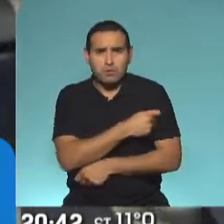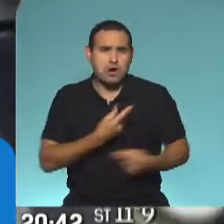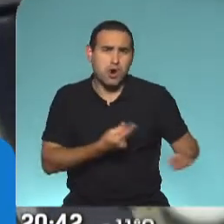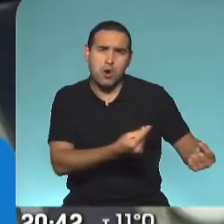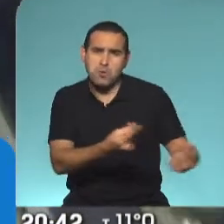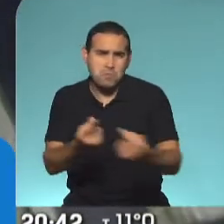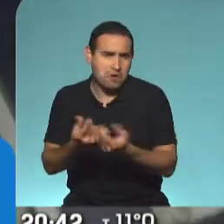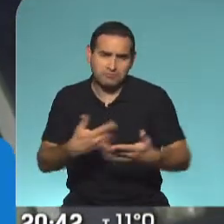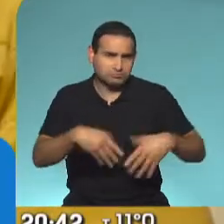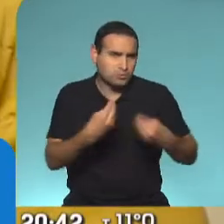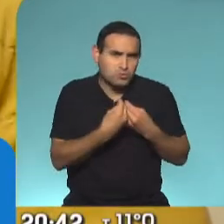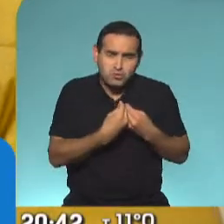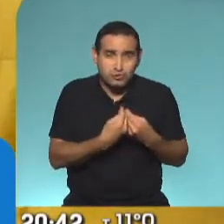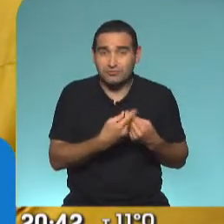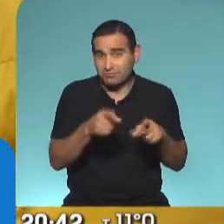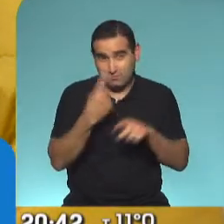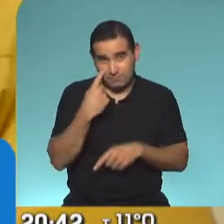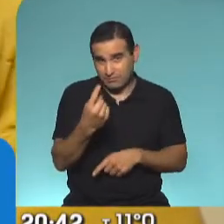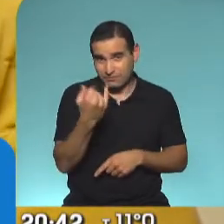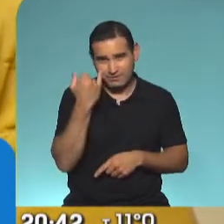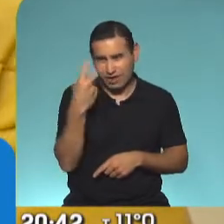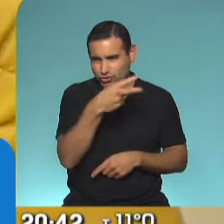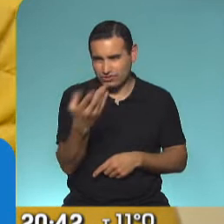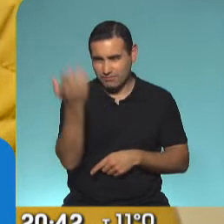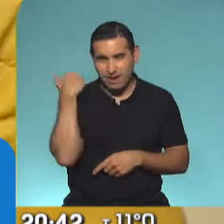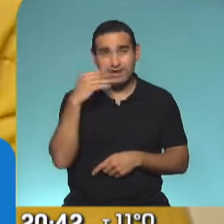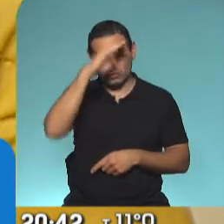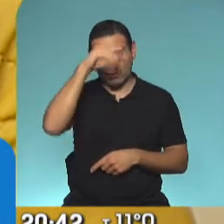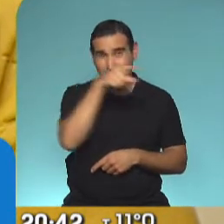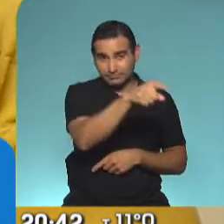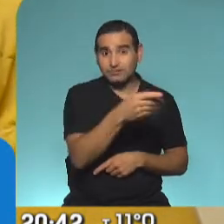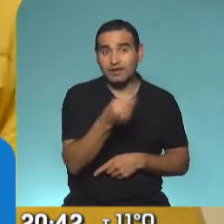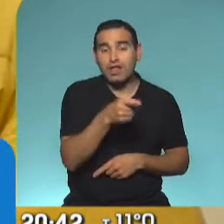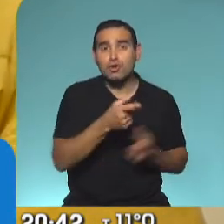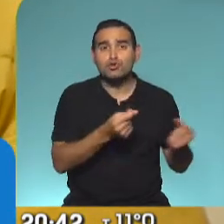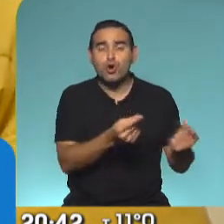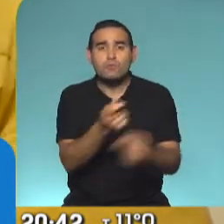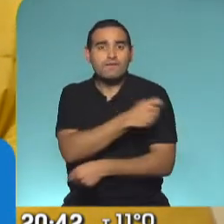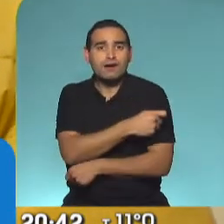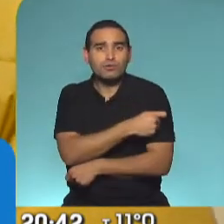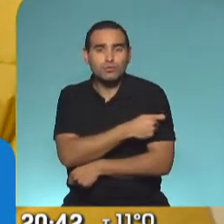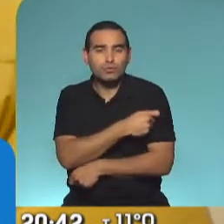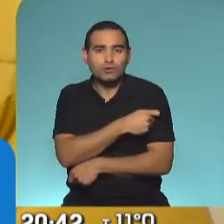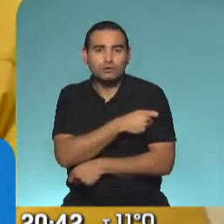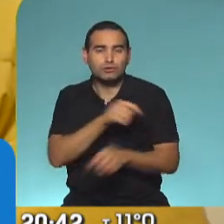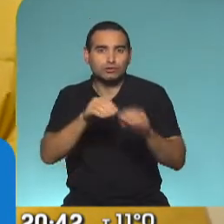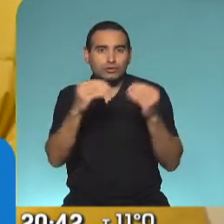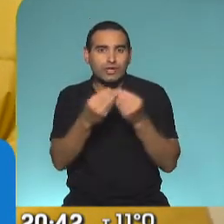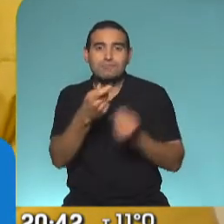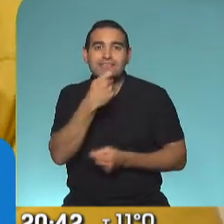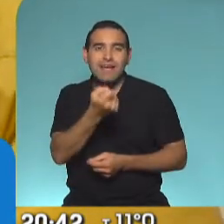también de los tratamientos estamos viendo lo que hizo hace un par de semanas donald trump comprando las dosis de totales de un